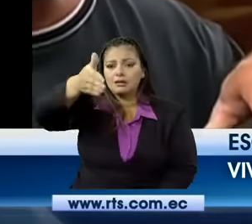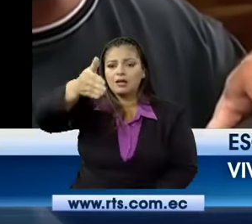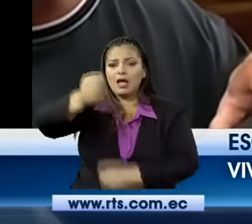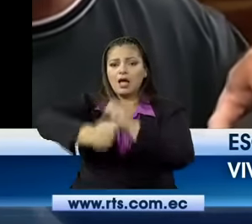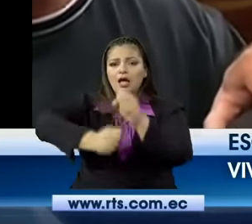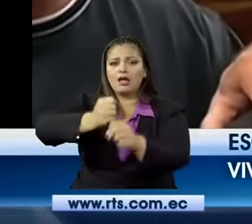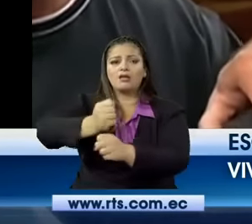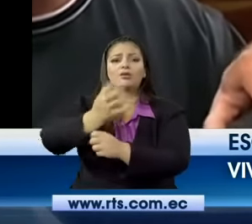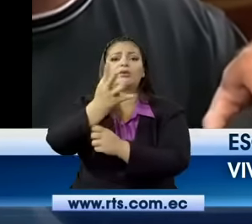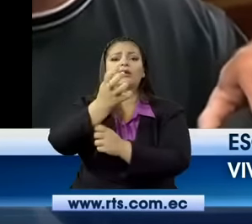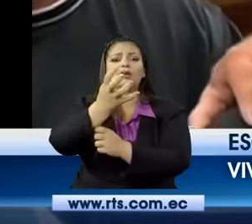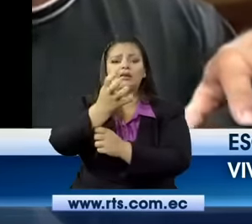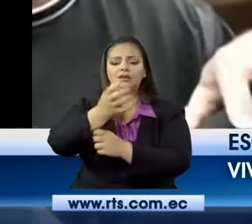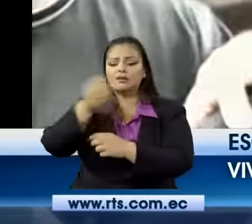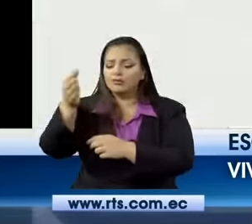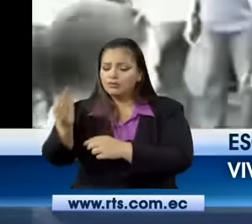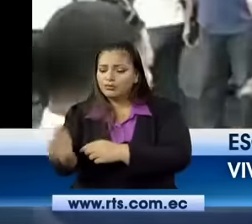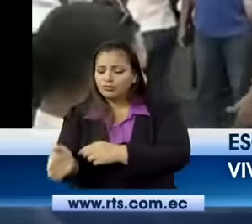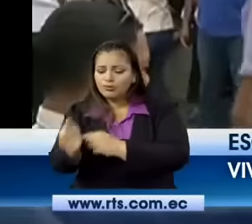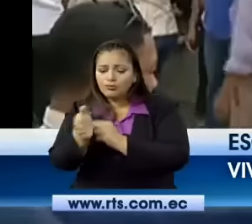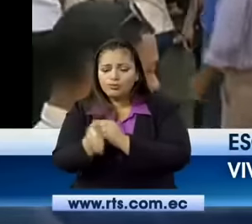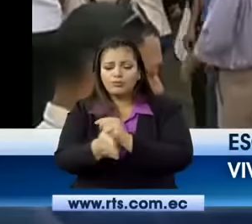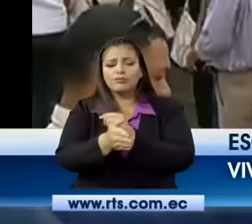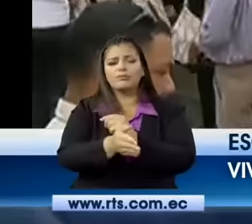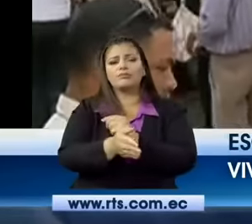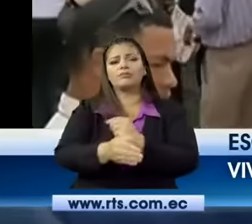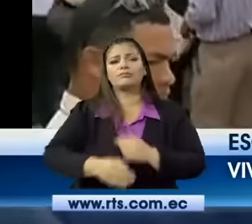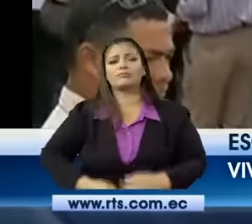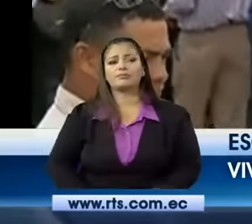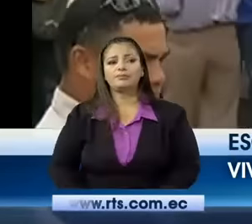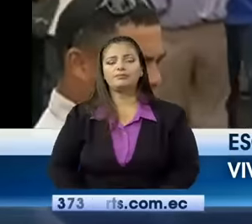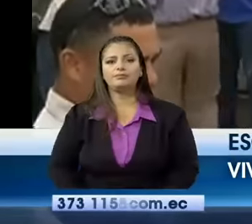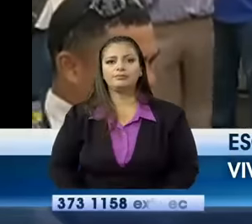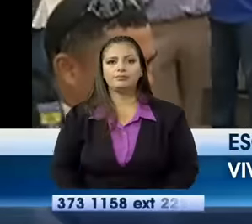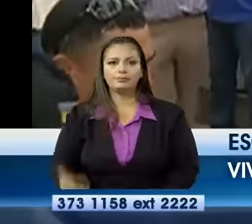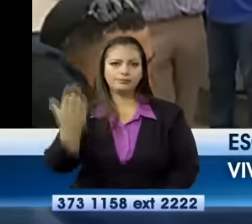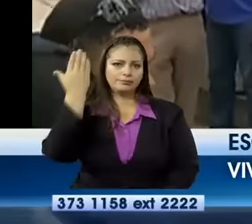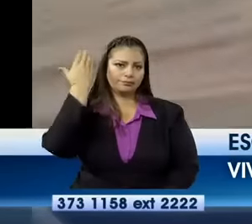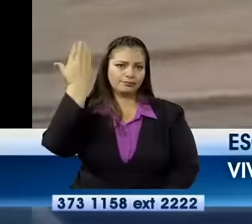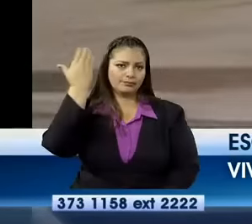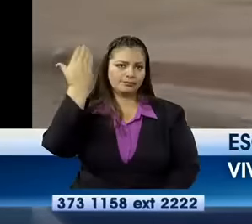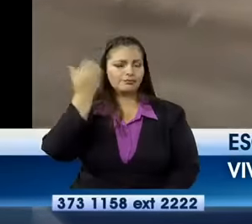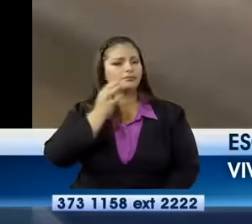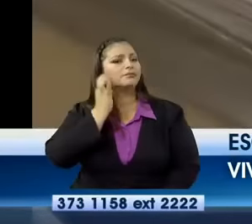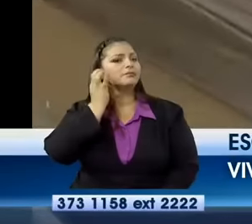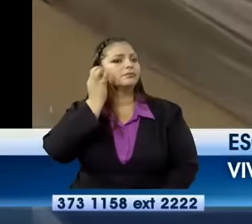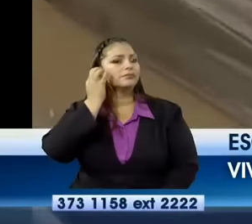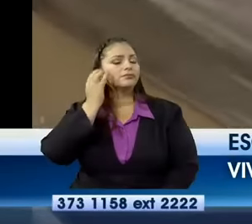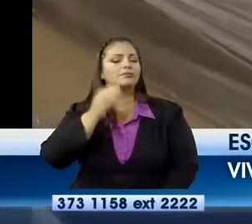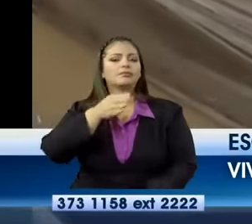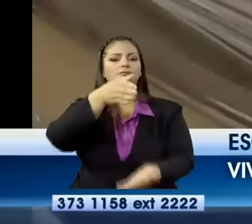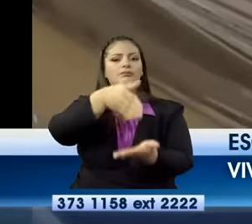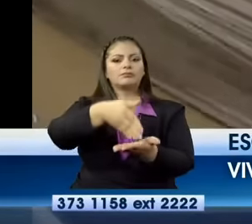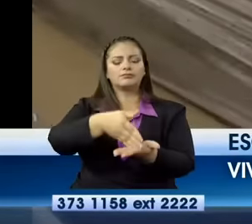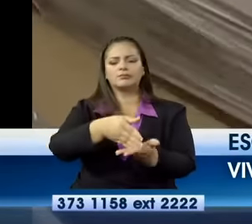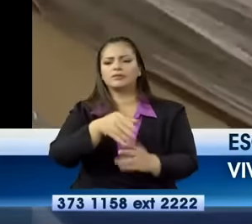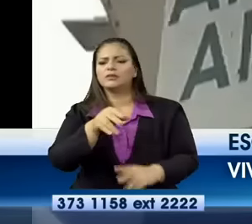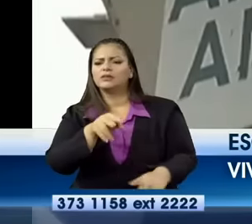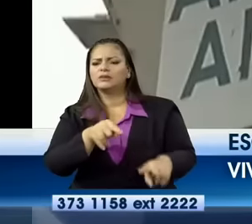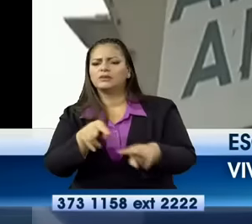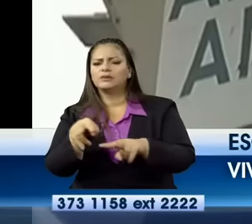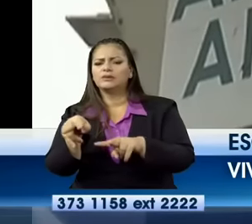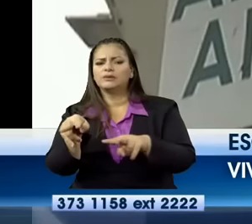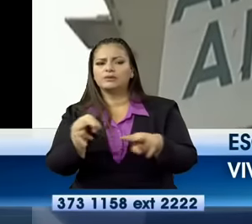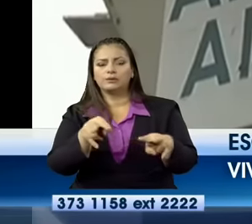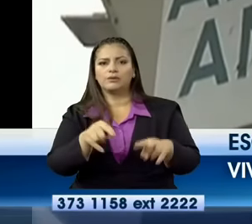15 y ahí siguen todos pequeños la alcaldesa de Milagro también estuvo presente en la borgue aquí la entidad municipal se hizo cargo